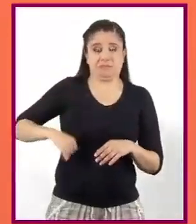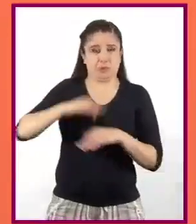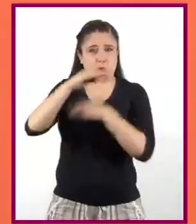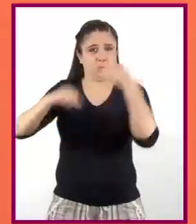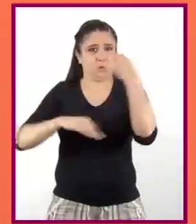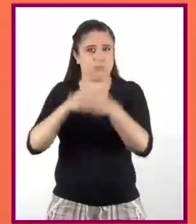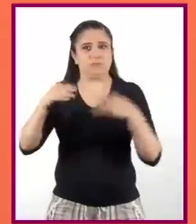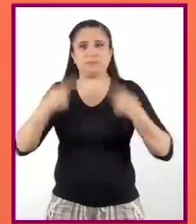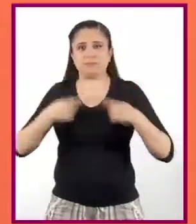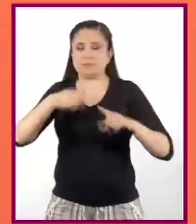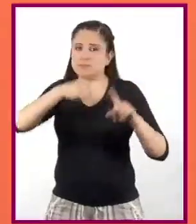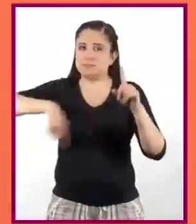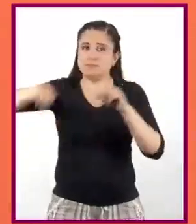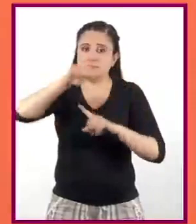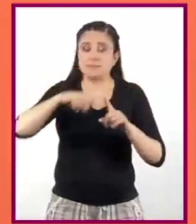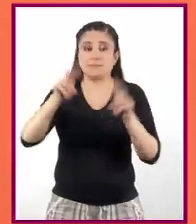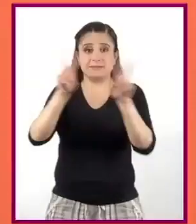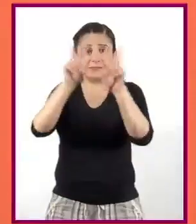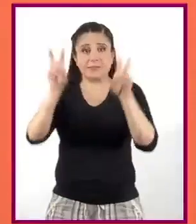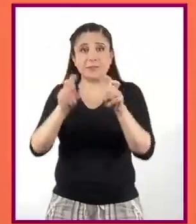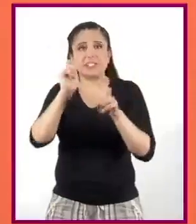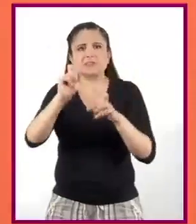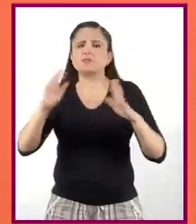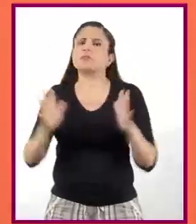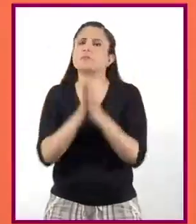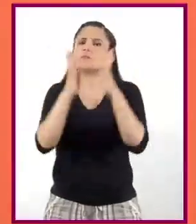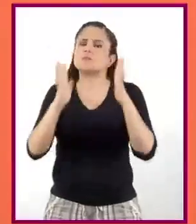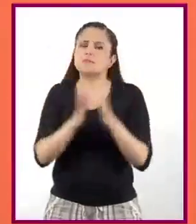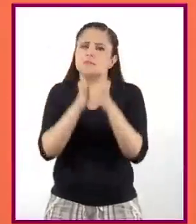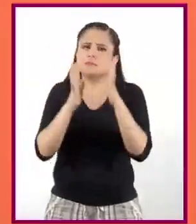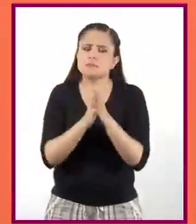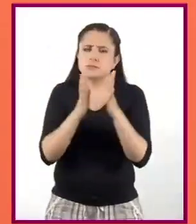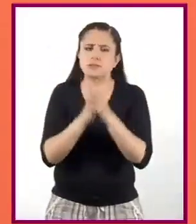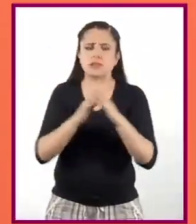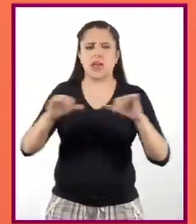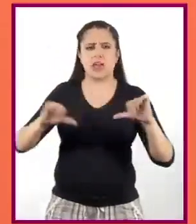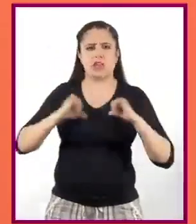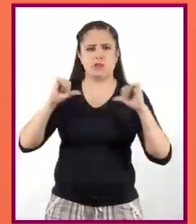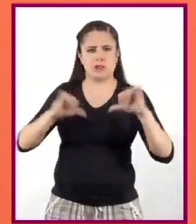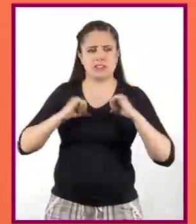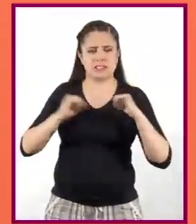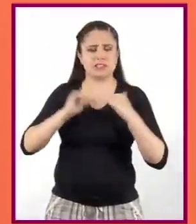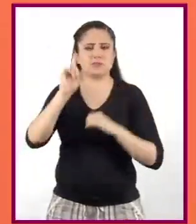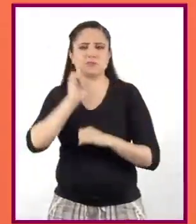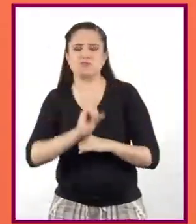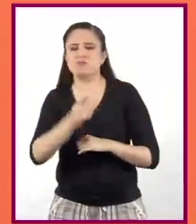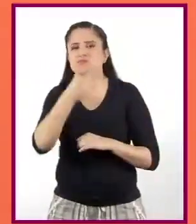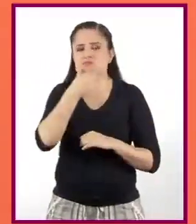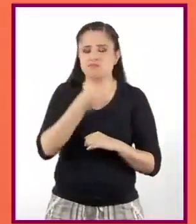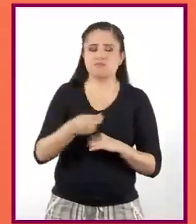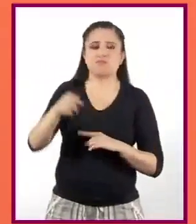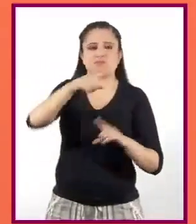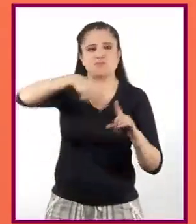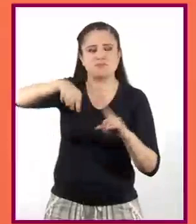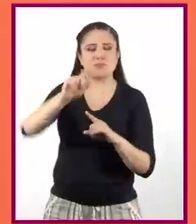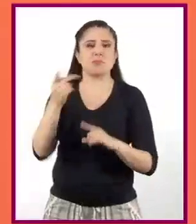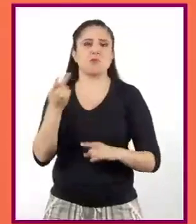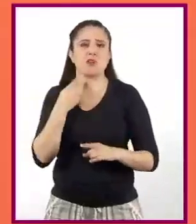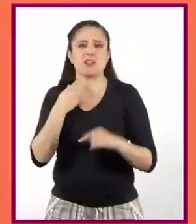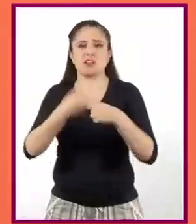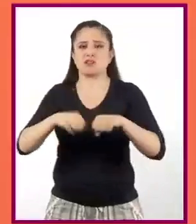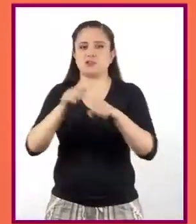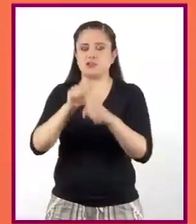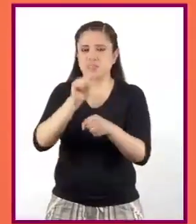todos. El tema es la participación de las y los adolescentes frente a situaciones políticas, sociales